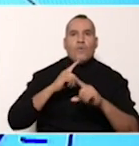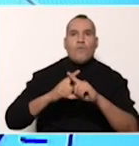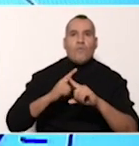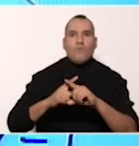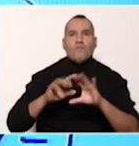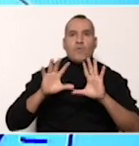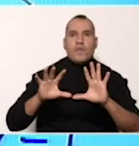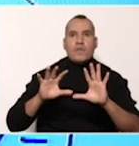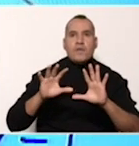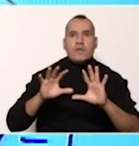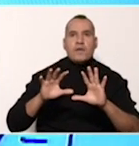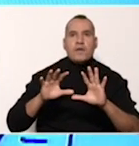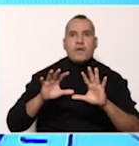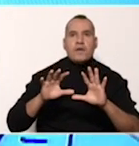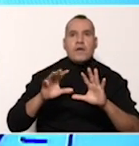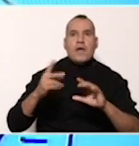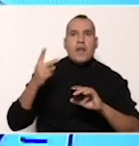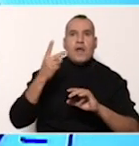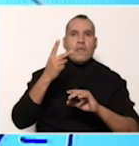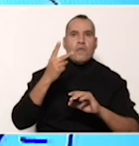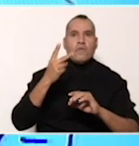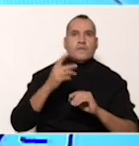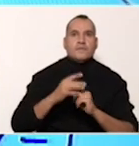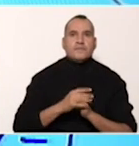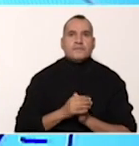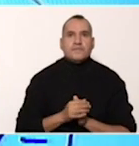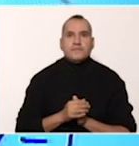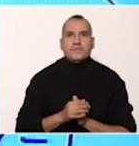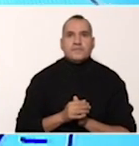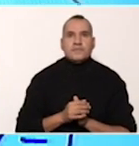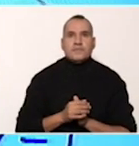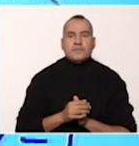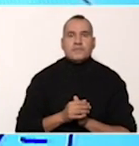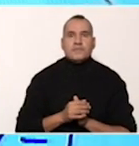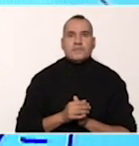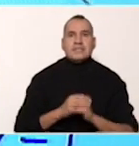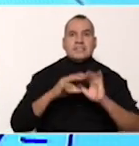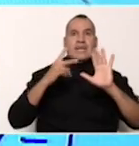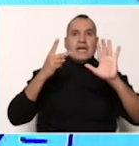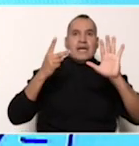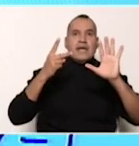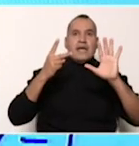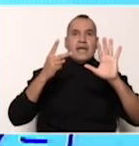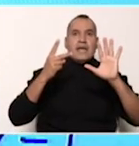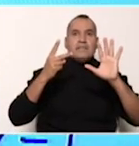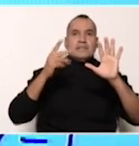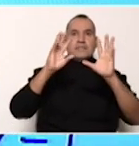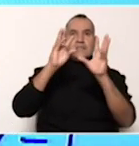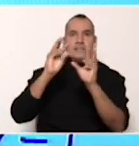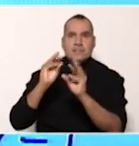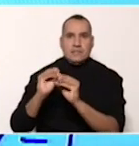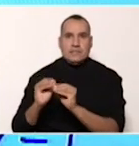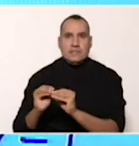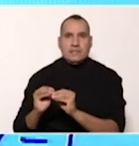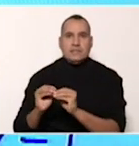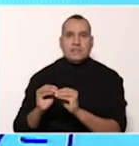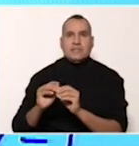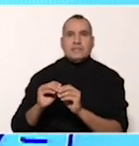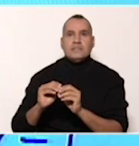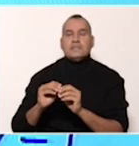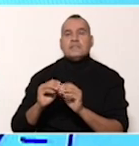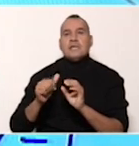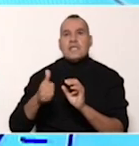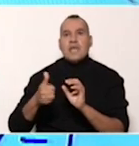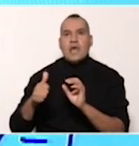que multiplicar por 100. 4 por 10 a la 2, que es 100, más 7 que ocupa las